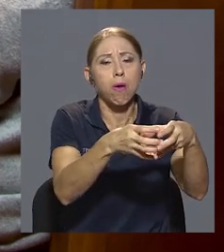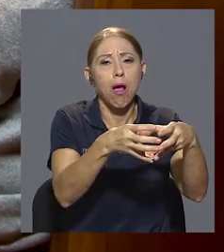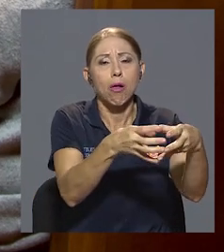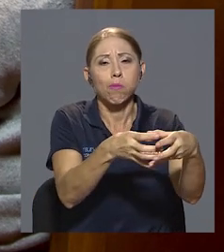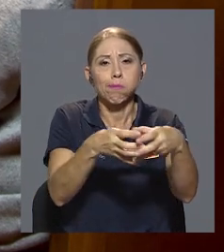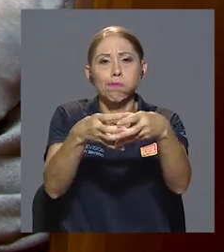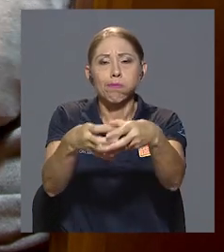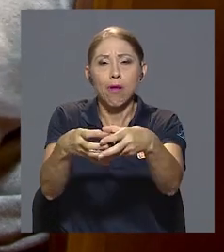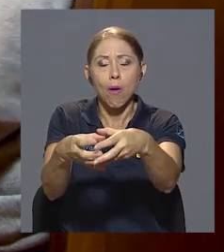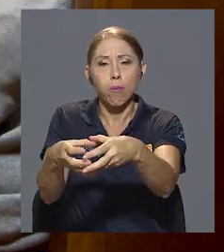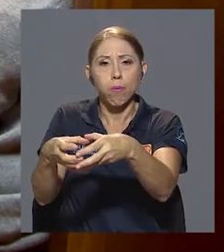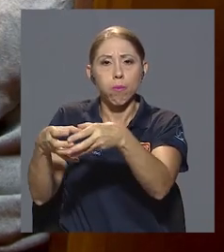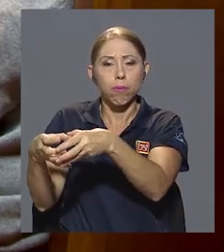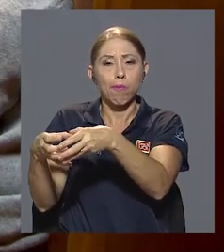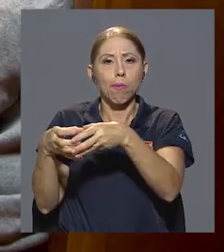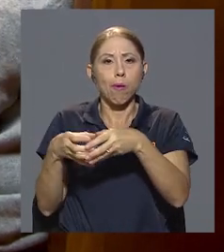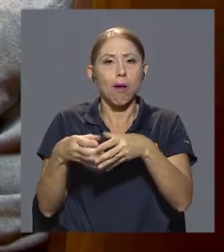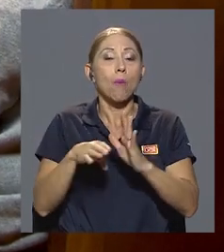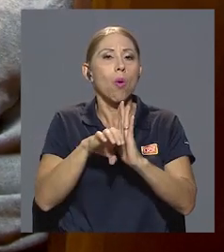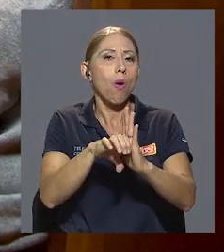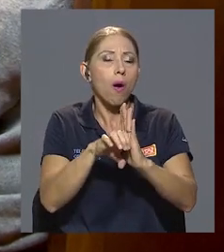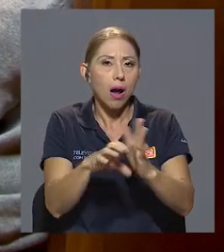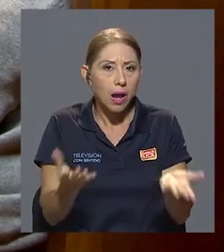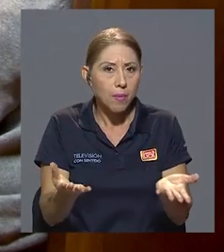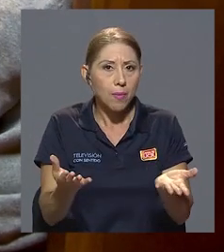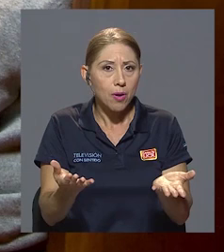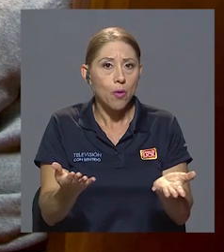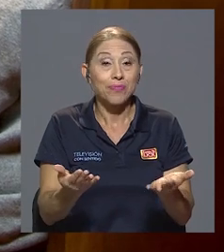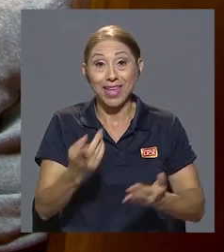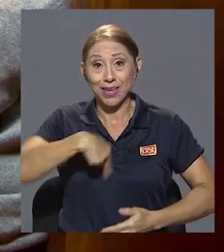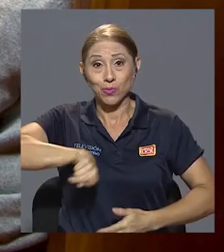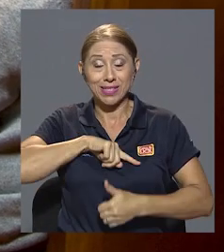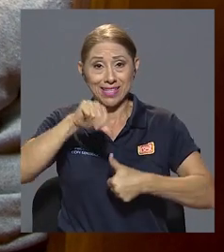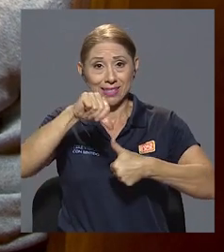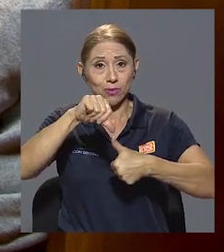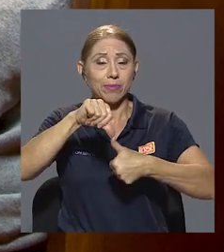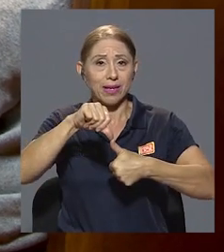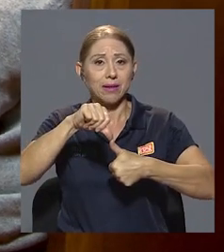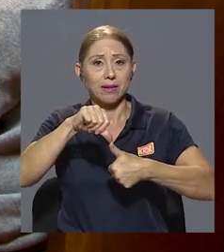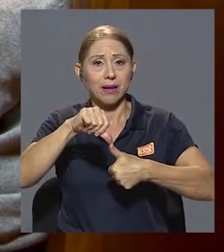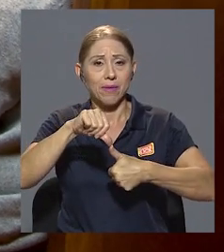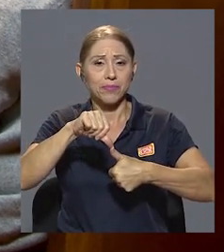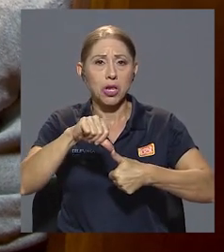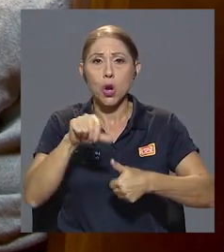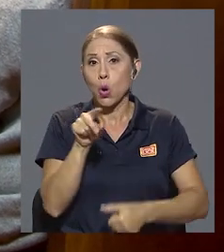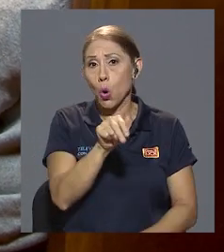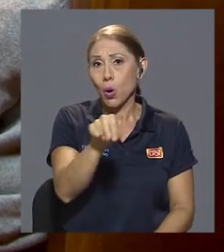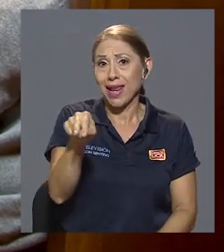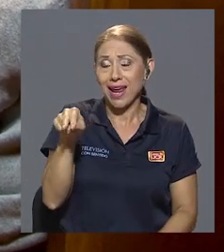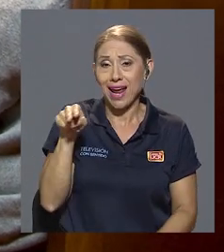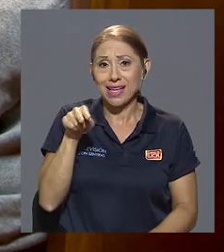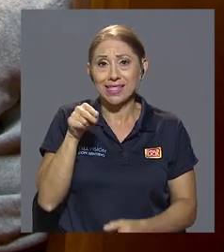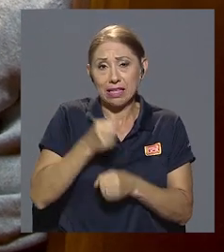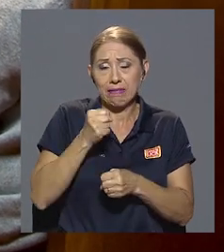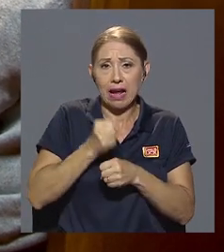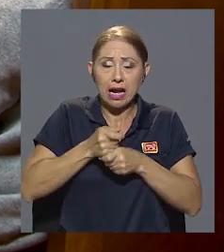de una región a otra por ejemplo en nuestra centro américa colegas de